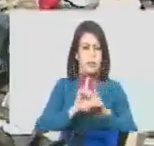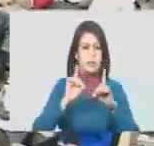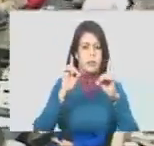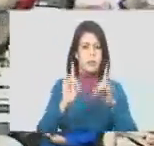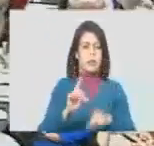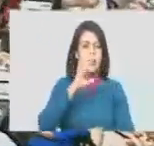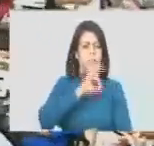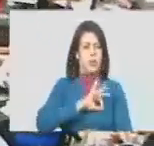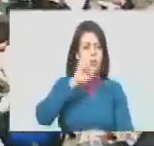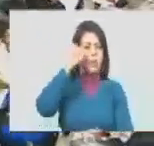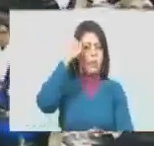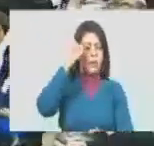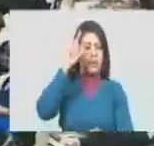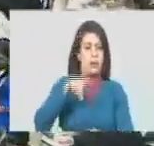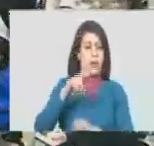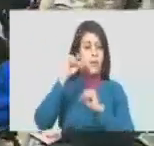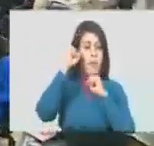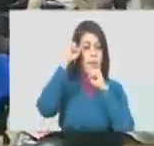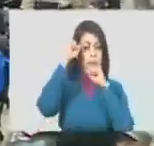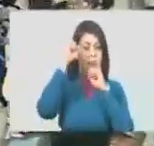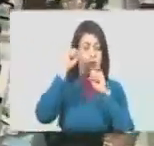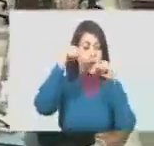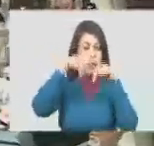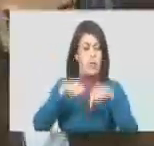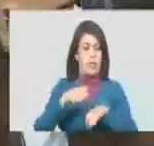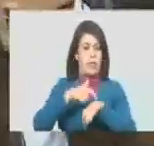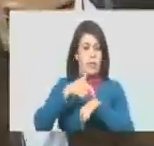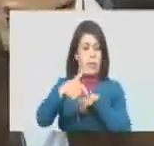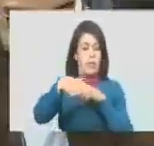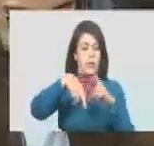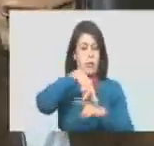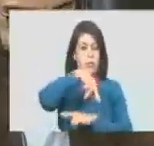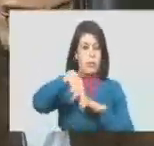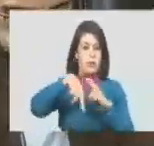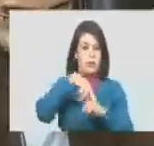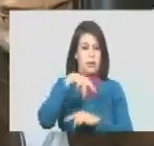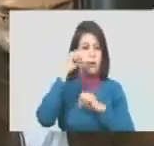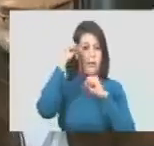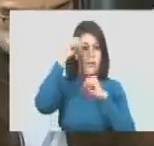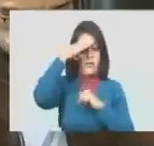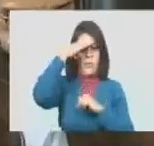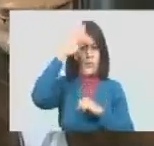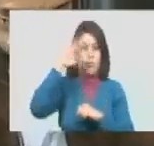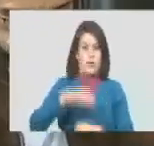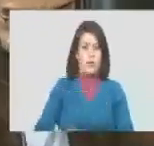del socialismo y de la victoria en estos tiempos de revolución. ¡Viva Cuba!